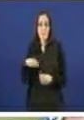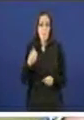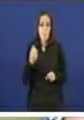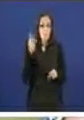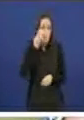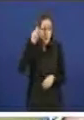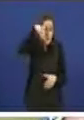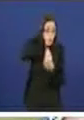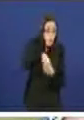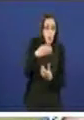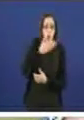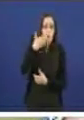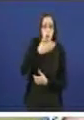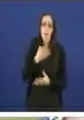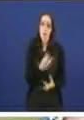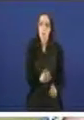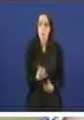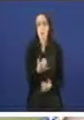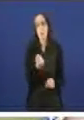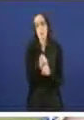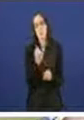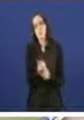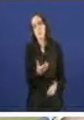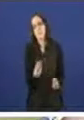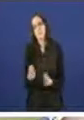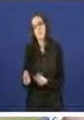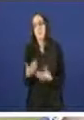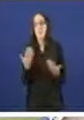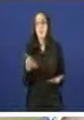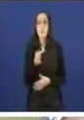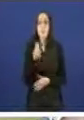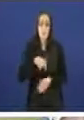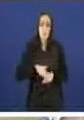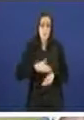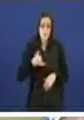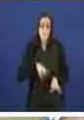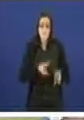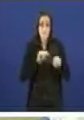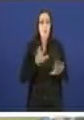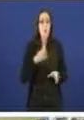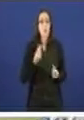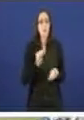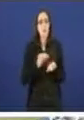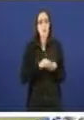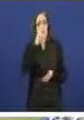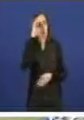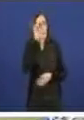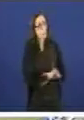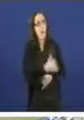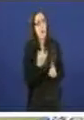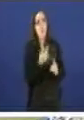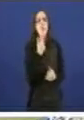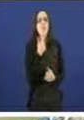nos centros. Mire, señor conselleiro, xa para rematar, o certo é que vimos moitas veces escoitándoos que vostedes farían menos con máis, pero